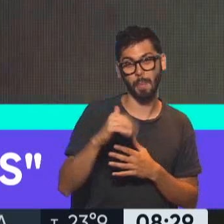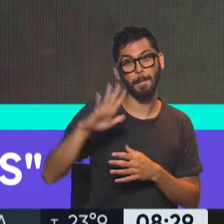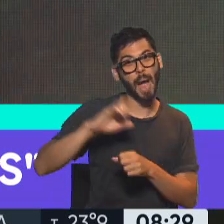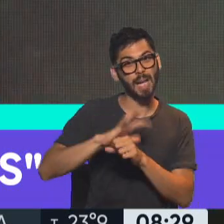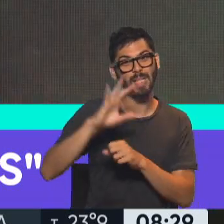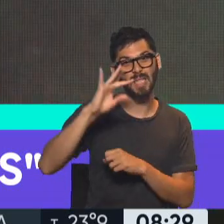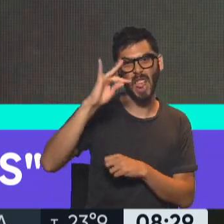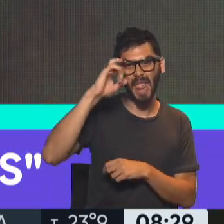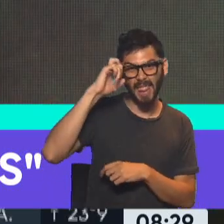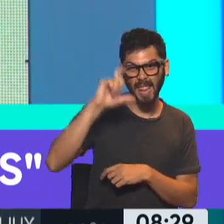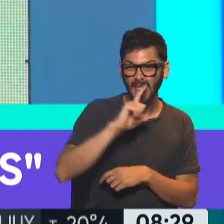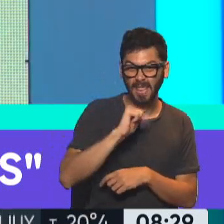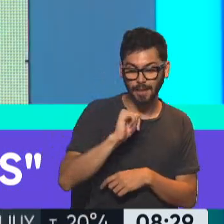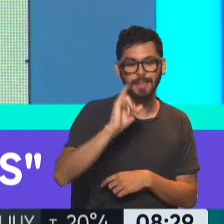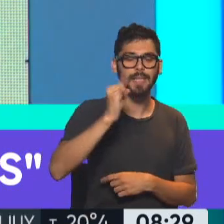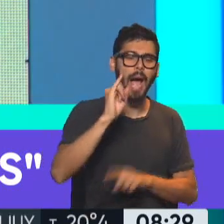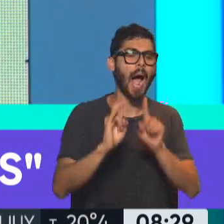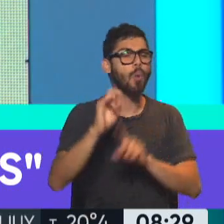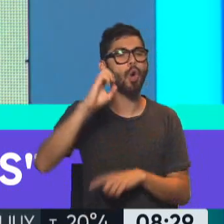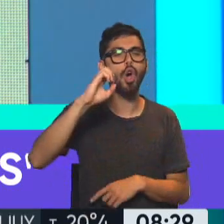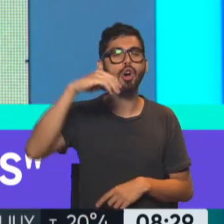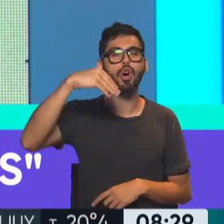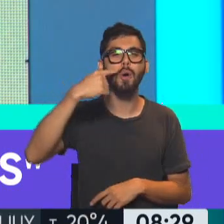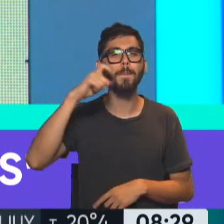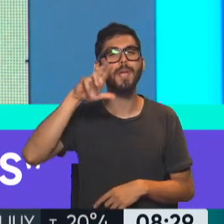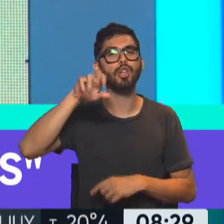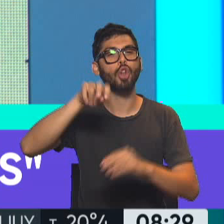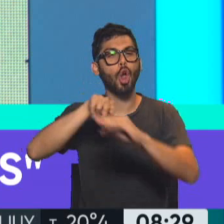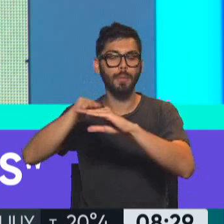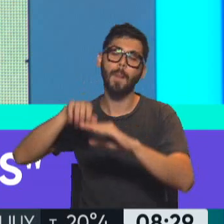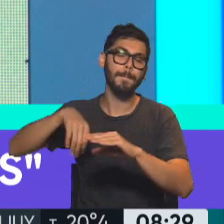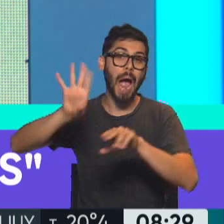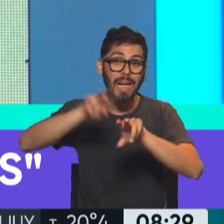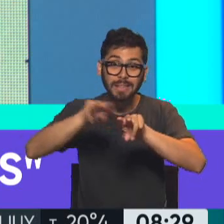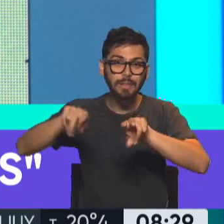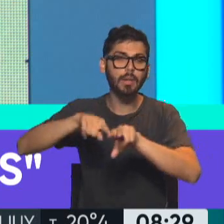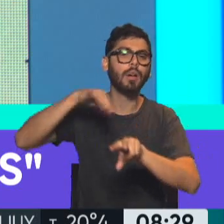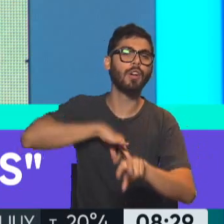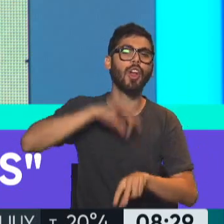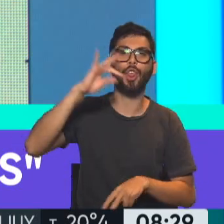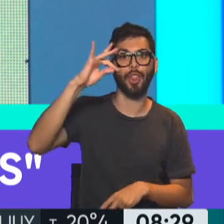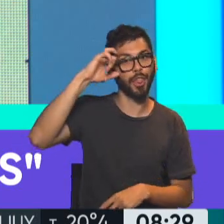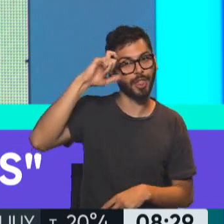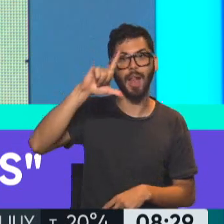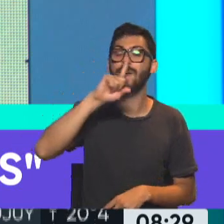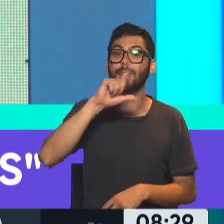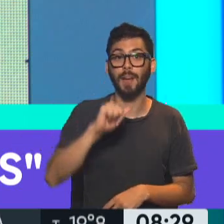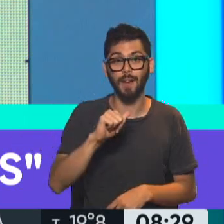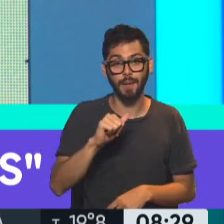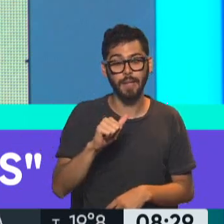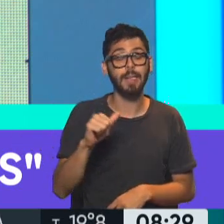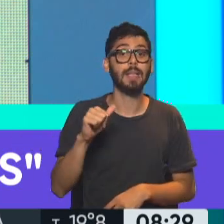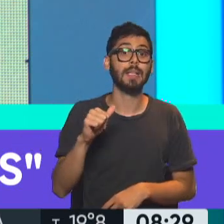¿no? Sí, sí, también hay Omicron, pero sí, principalmente es Delta. Y estamos viendo